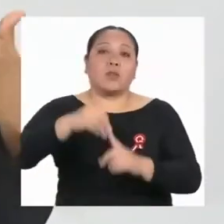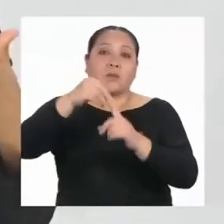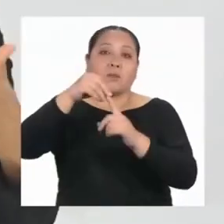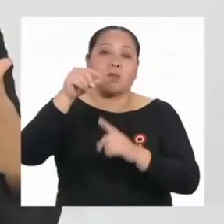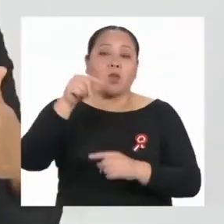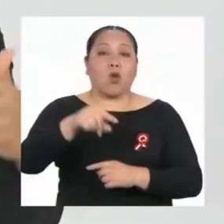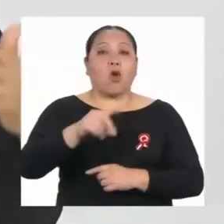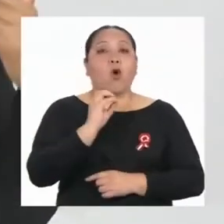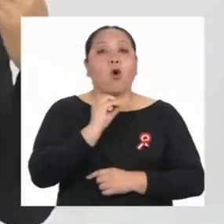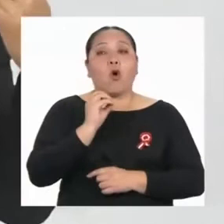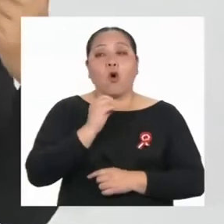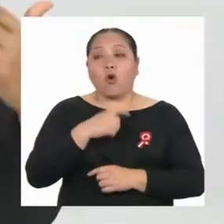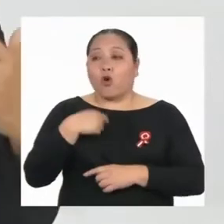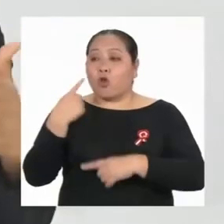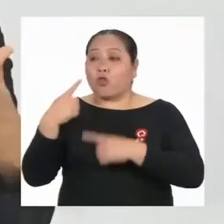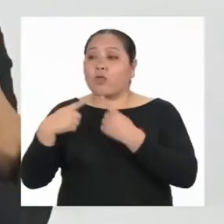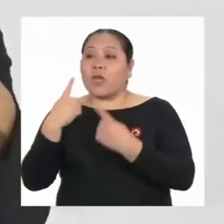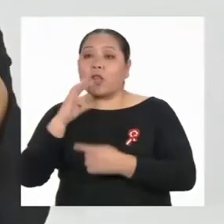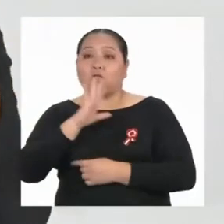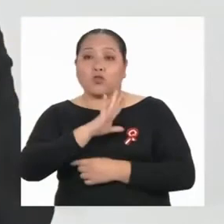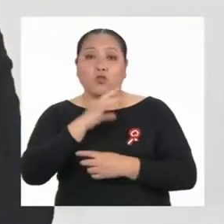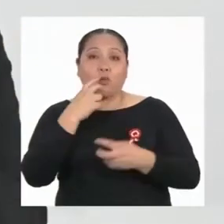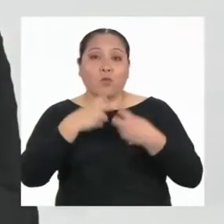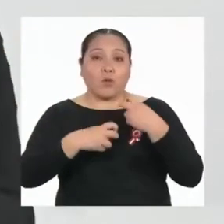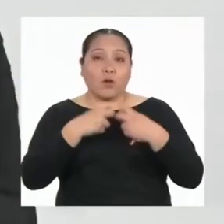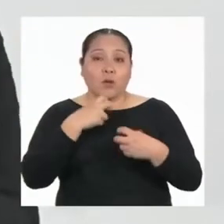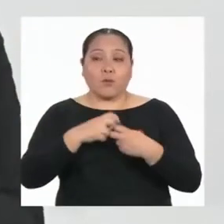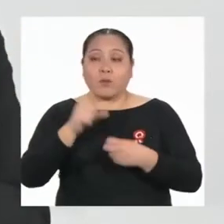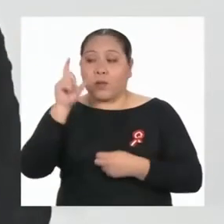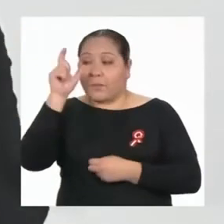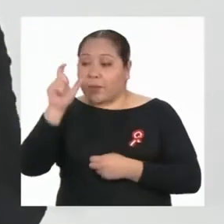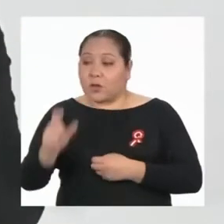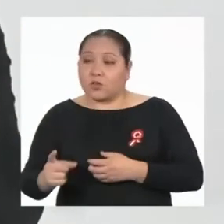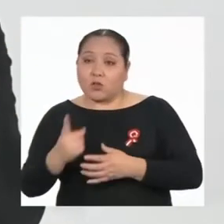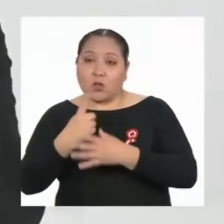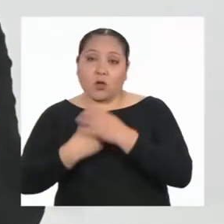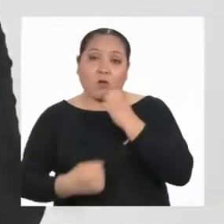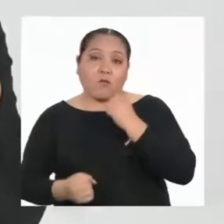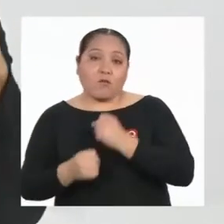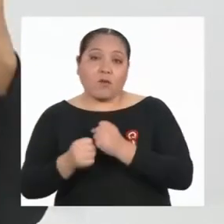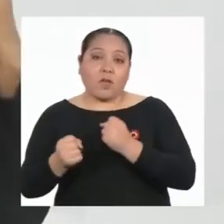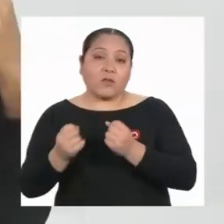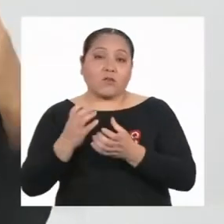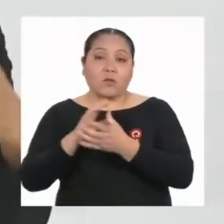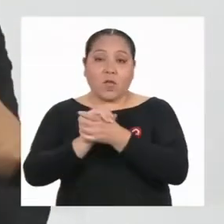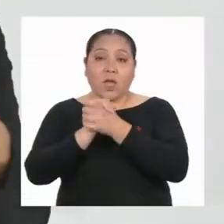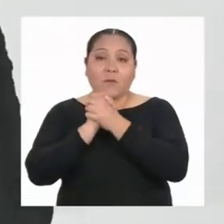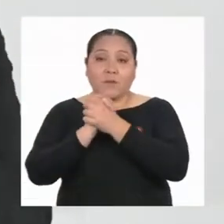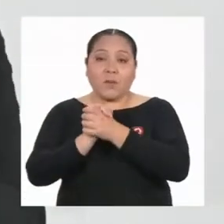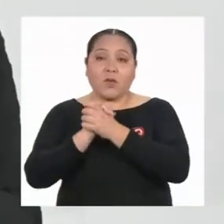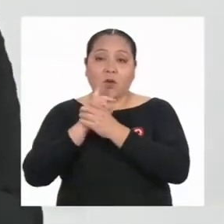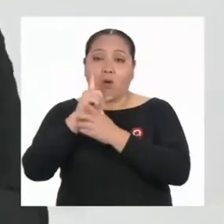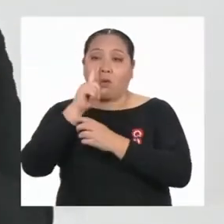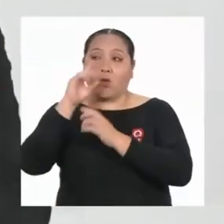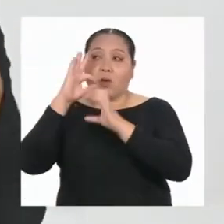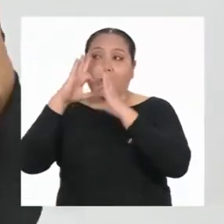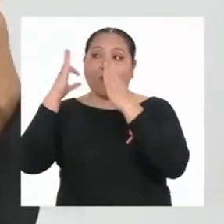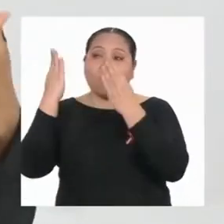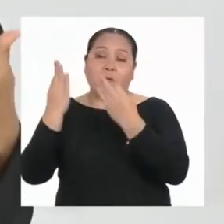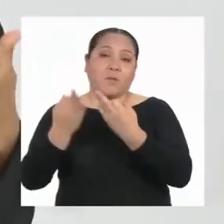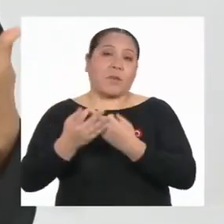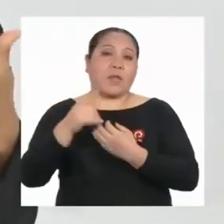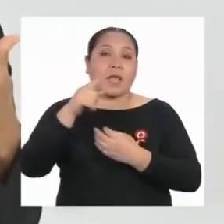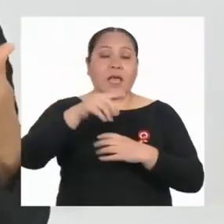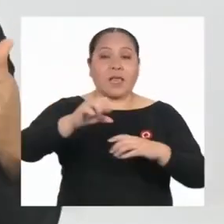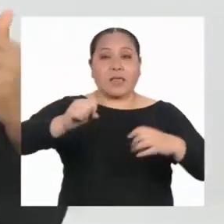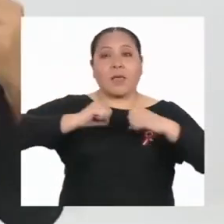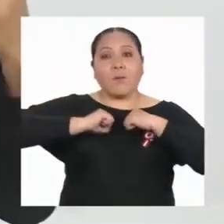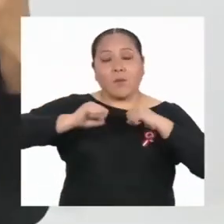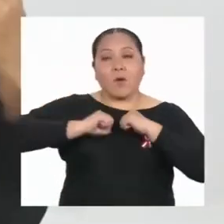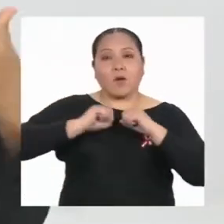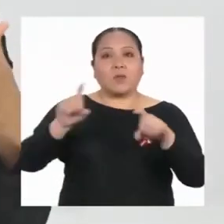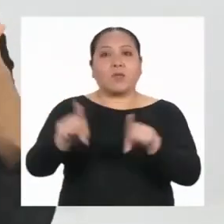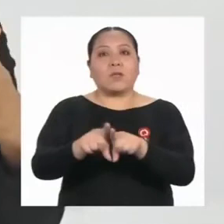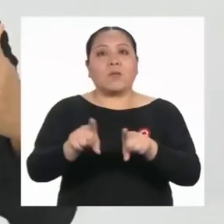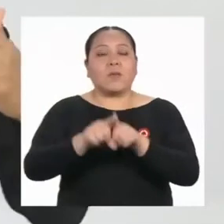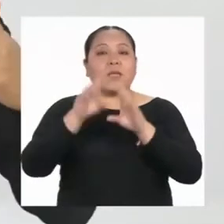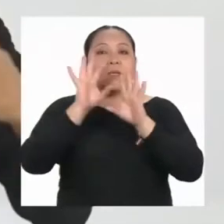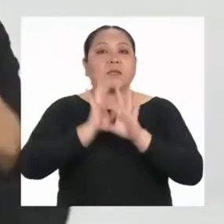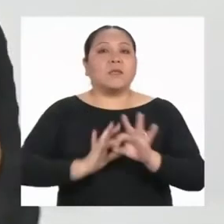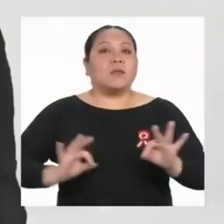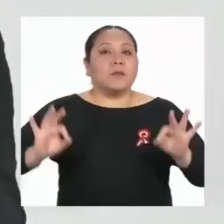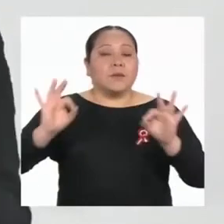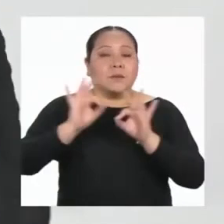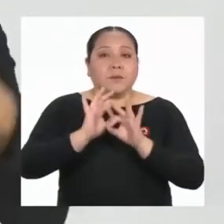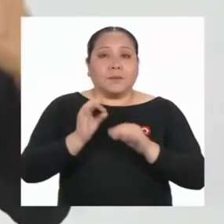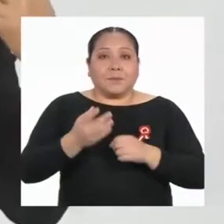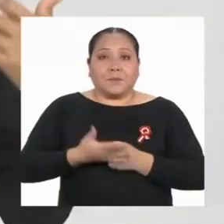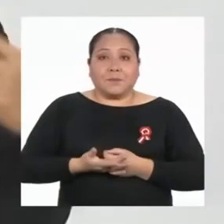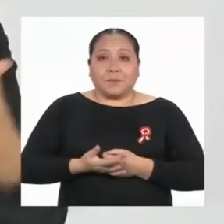confiarle sus problemas a una persona de confianza, un amigo, un familiar. El deporte también es muy útil